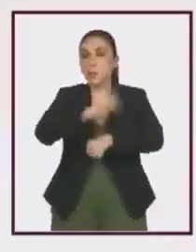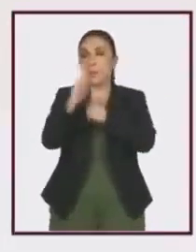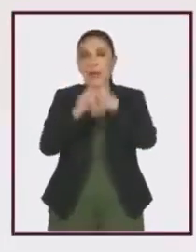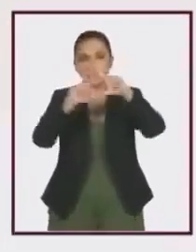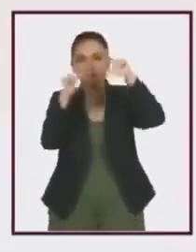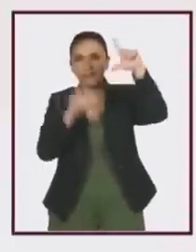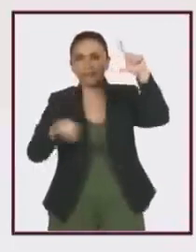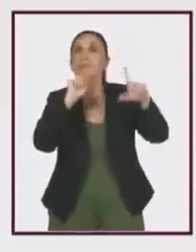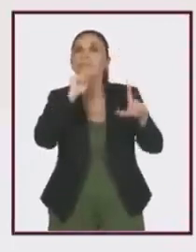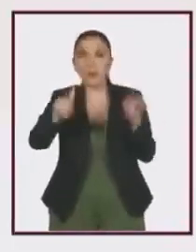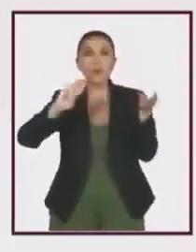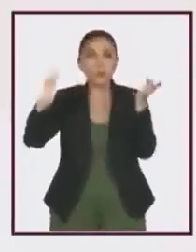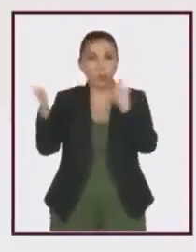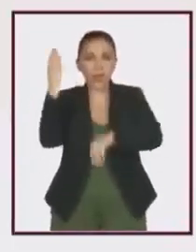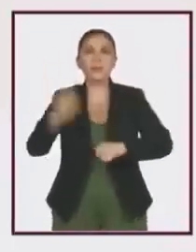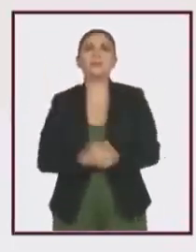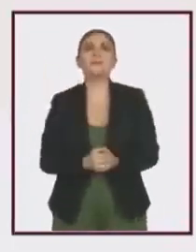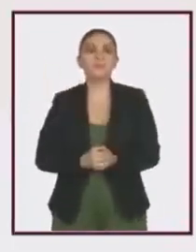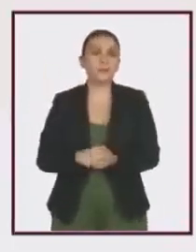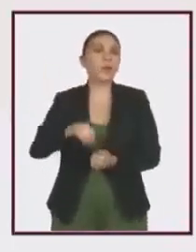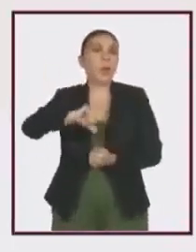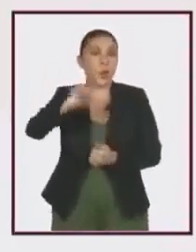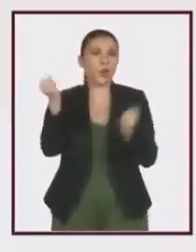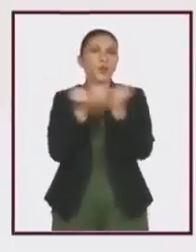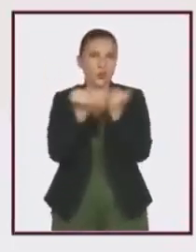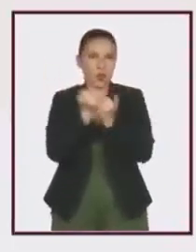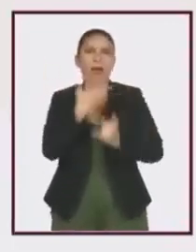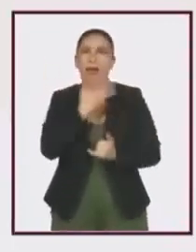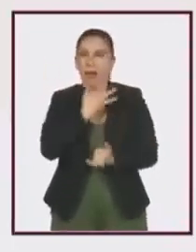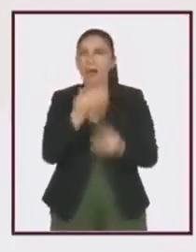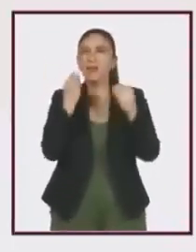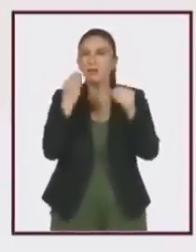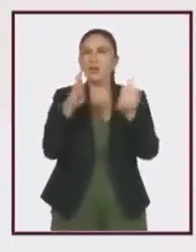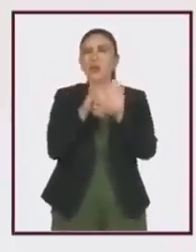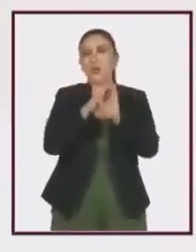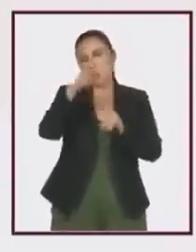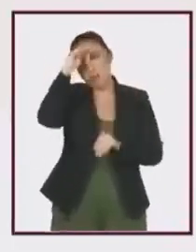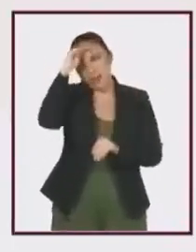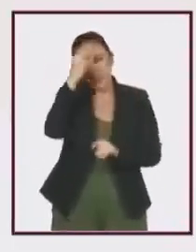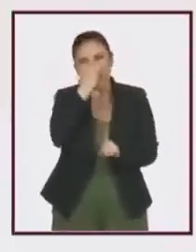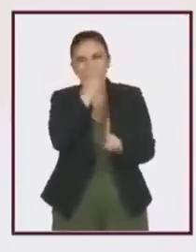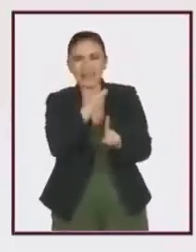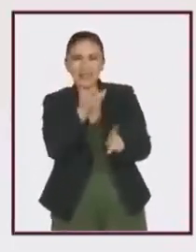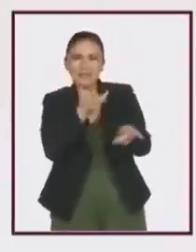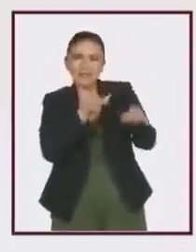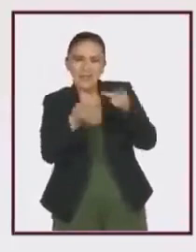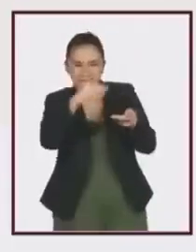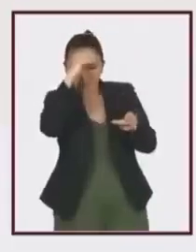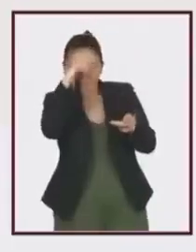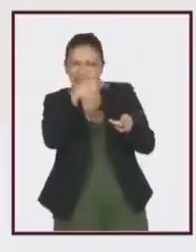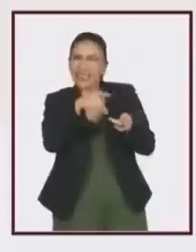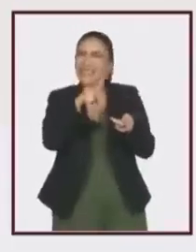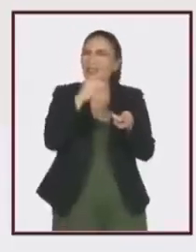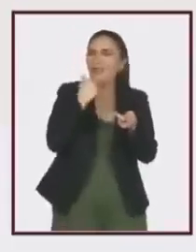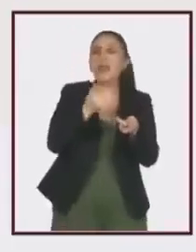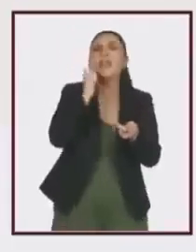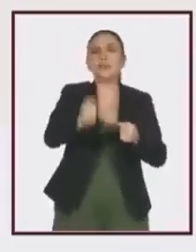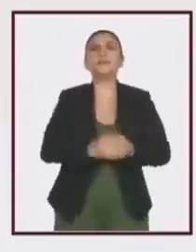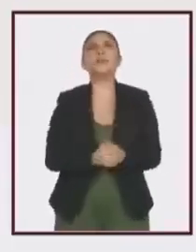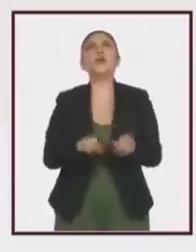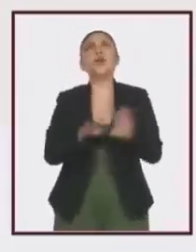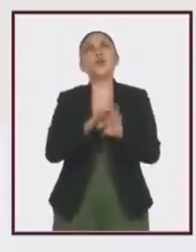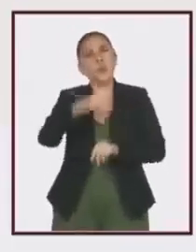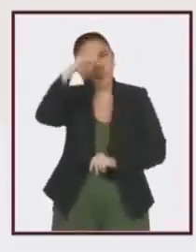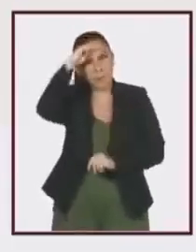mundial. Uno de los también críticas que ha sufrido el nuevo plan de estudios tiene que ver con esta idea de que